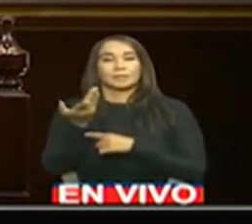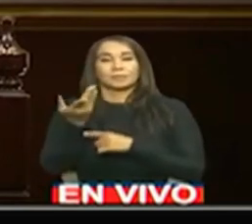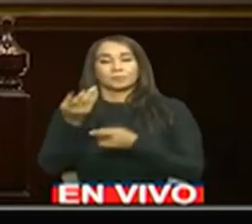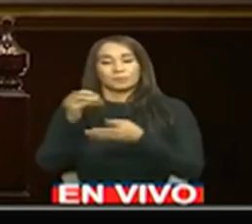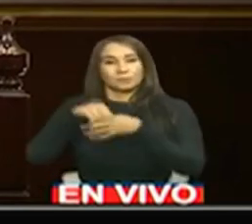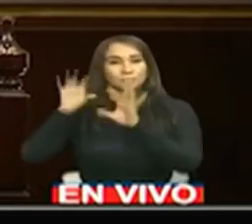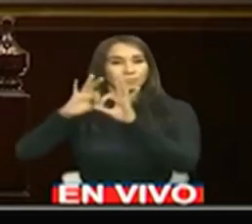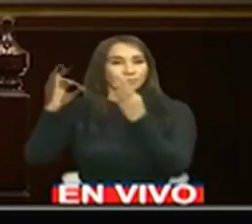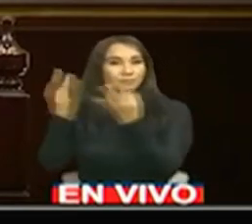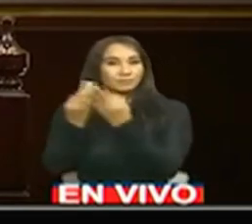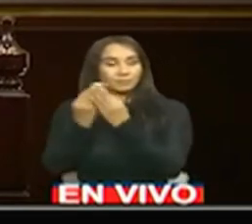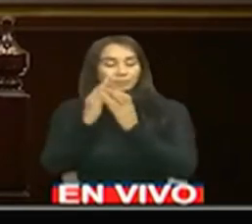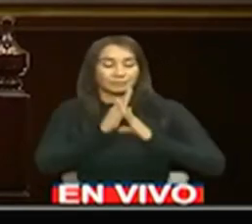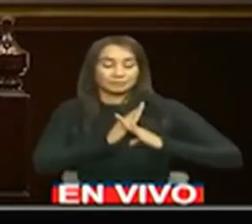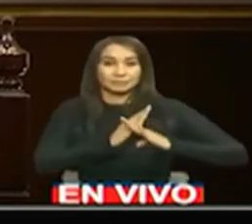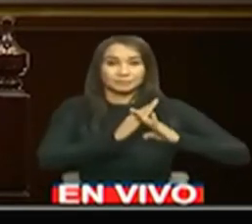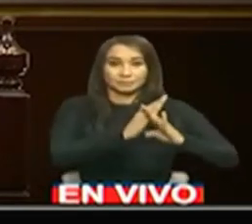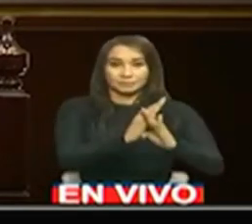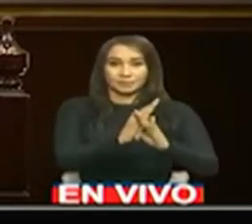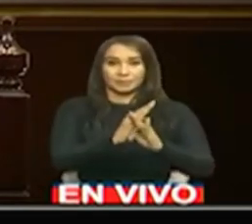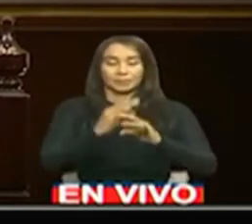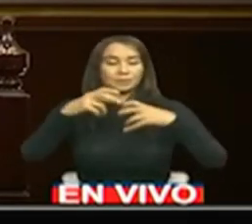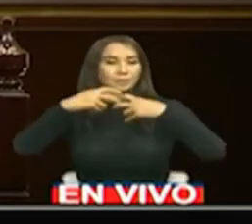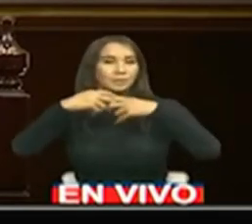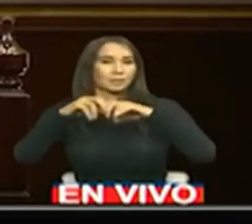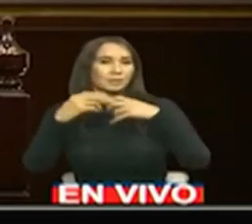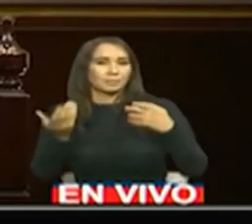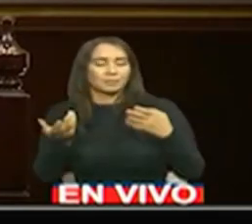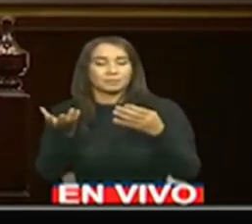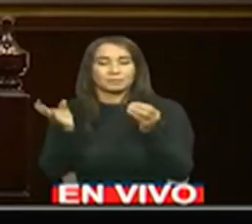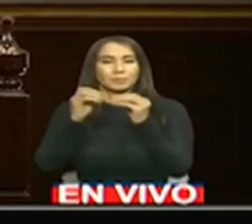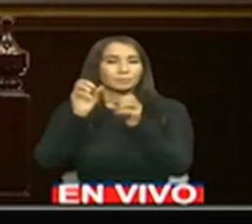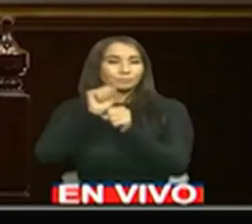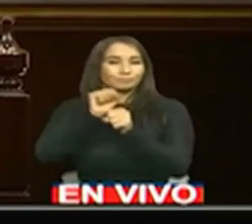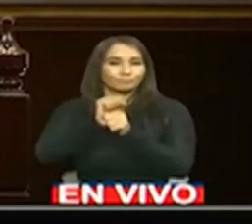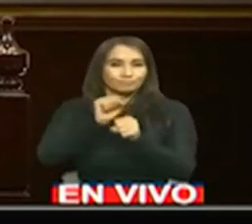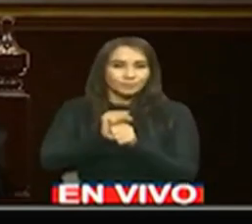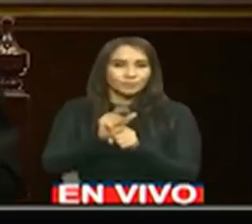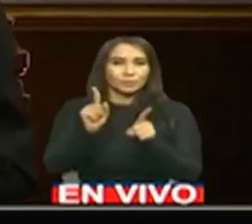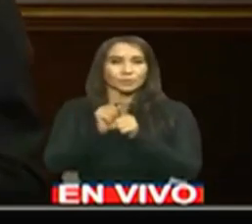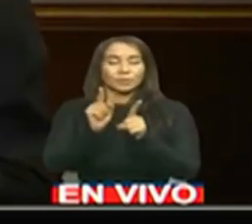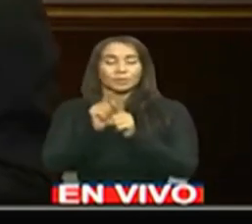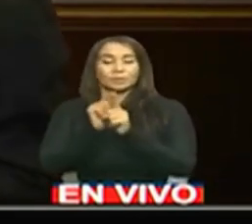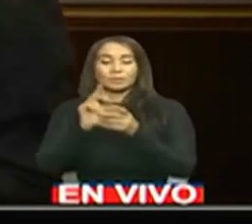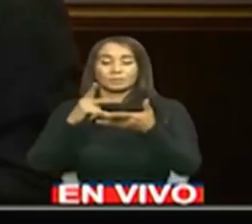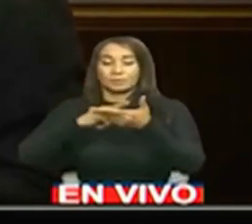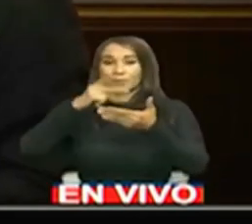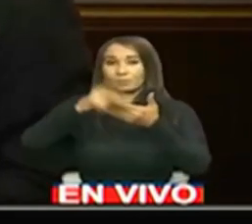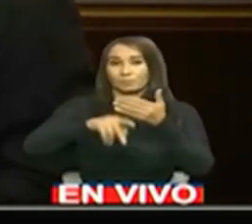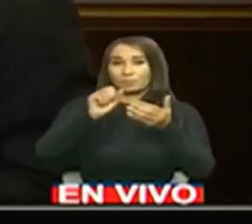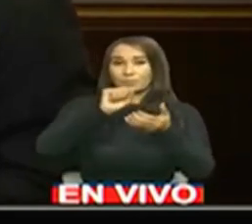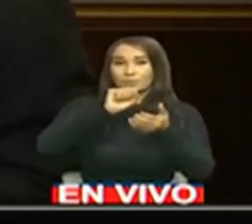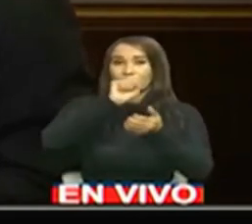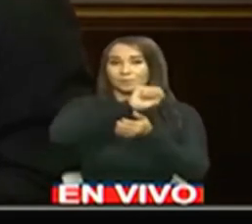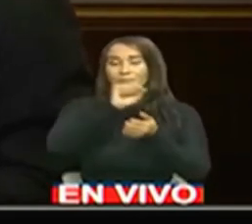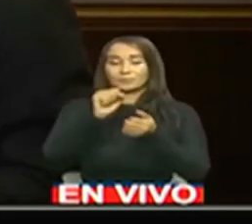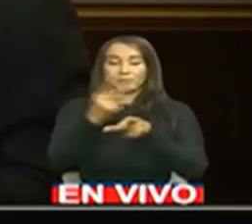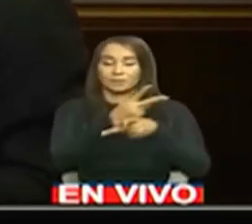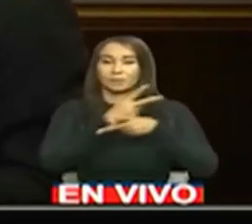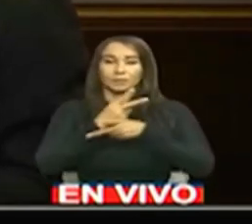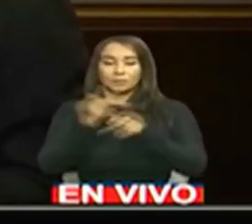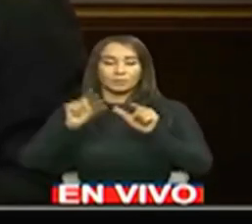familiar, limita la capacidad de las empresas para generar empleos e impacta en los programas sociales que protegen a los